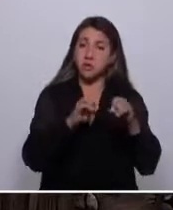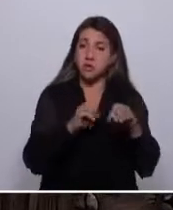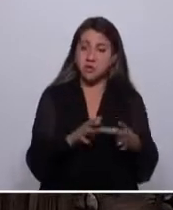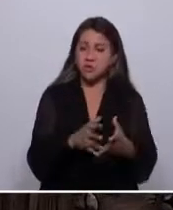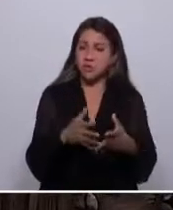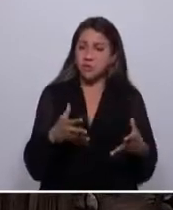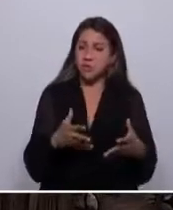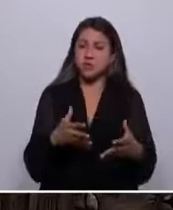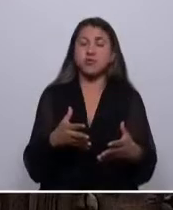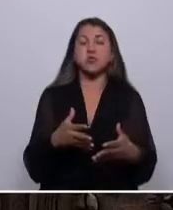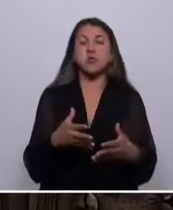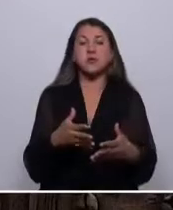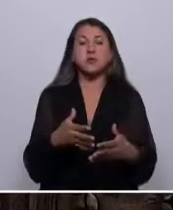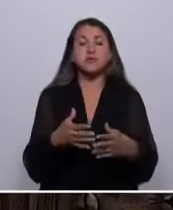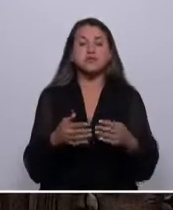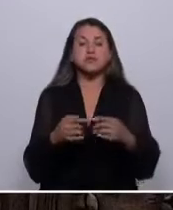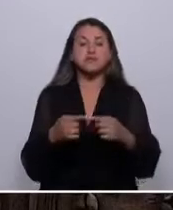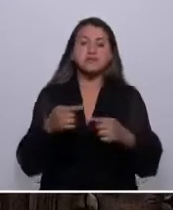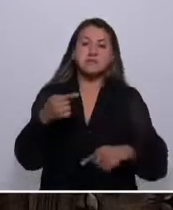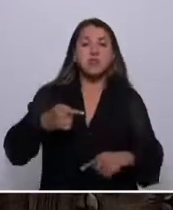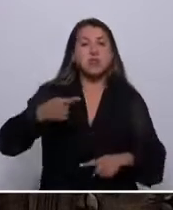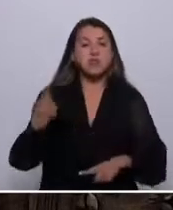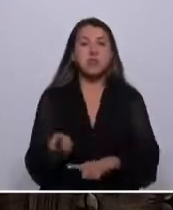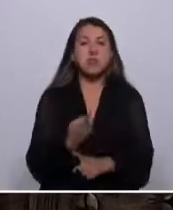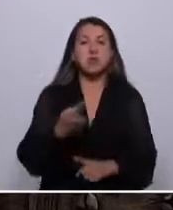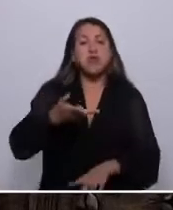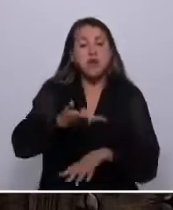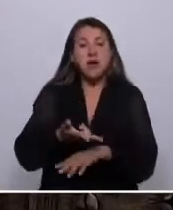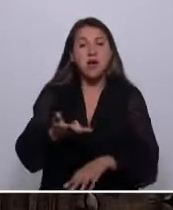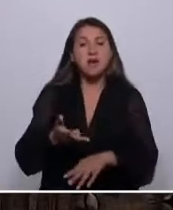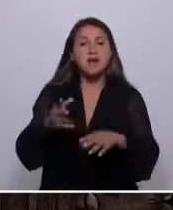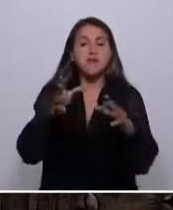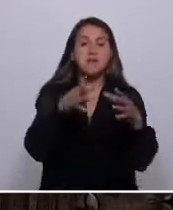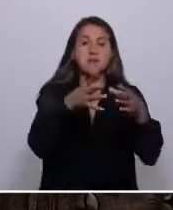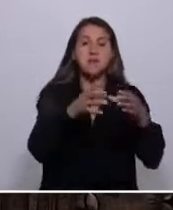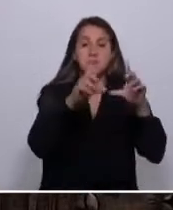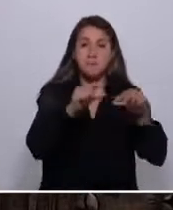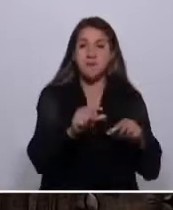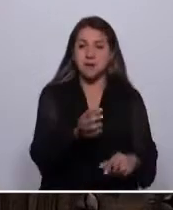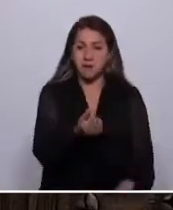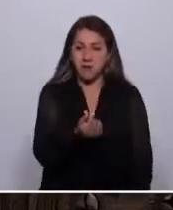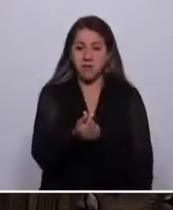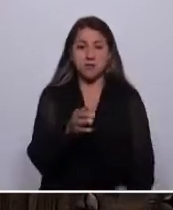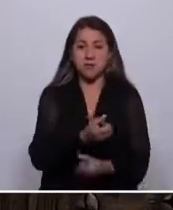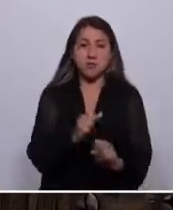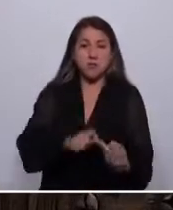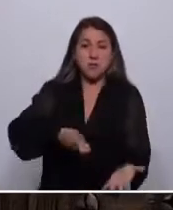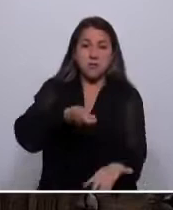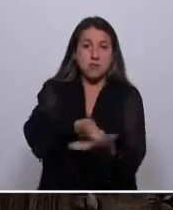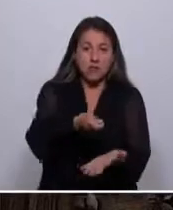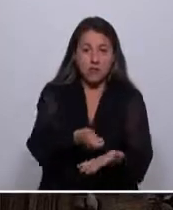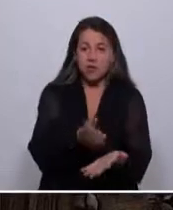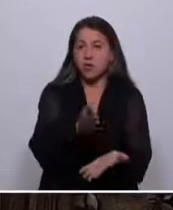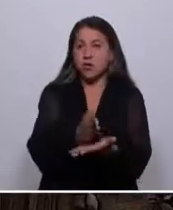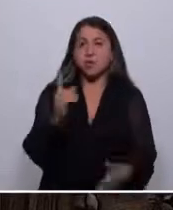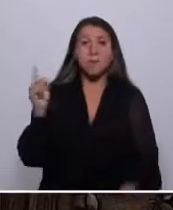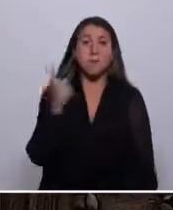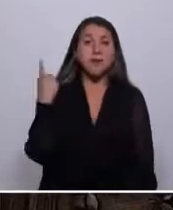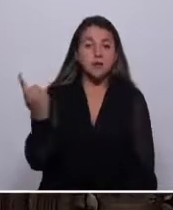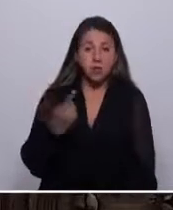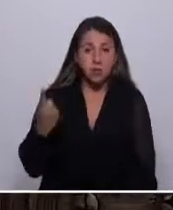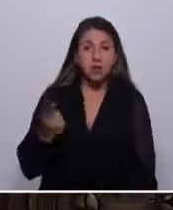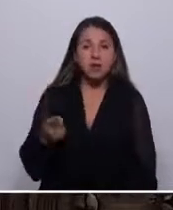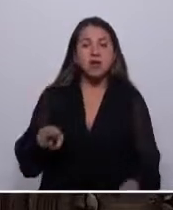Esto desfavorecería una vez más a quienes tienen menos recursos. Quienes no puedan pagar un colegio particular se